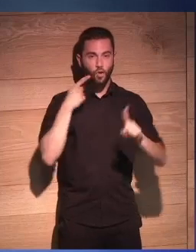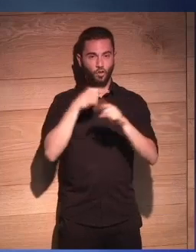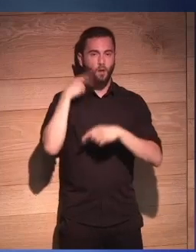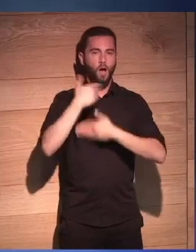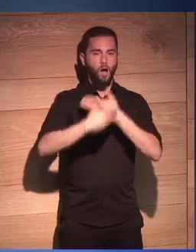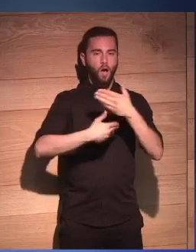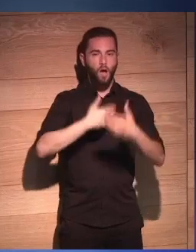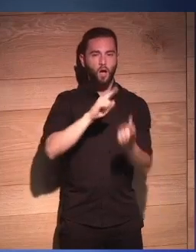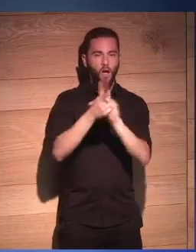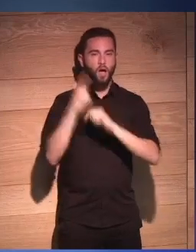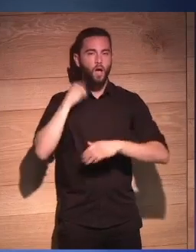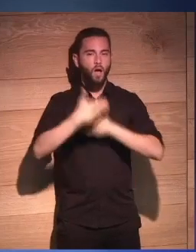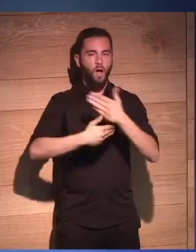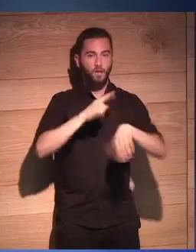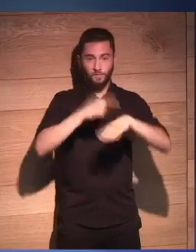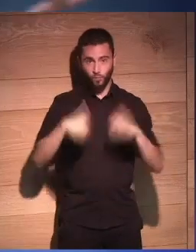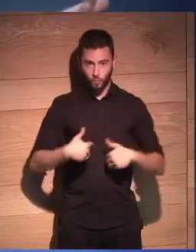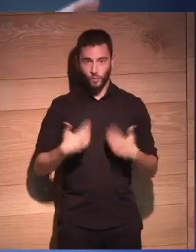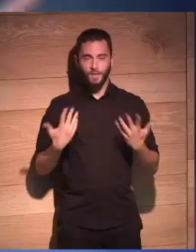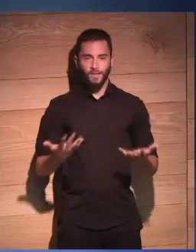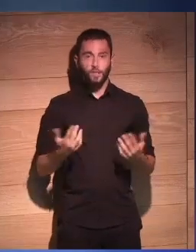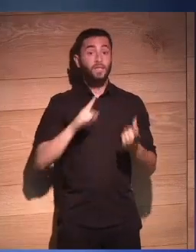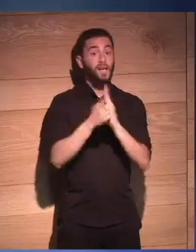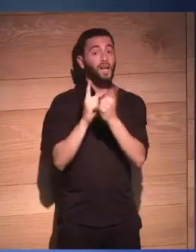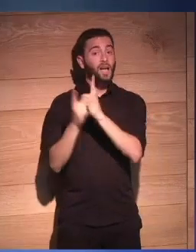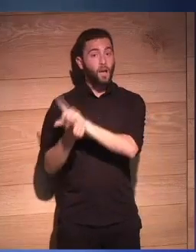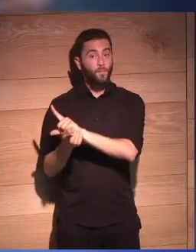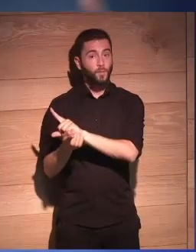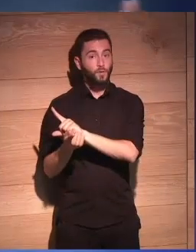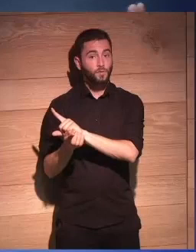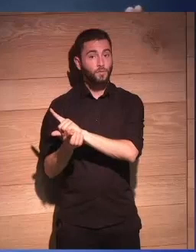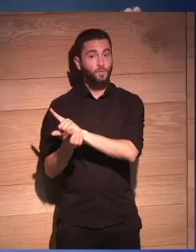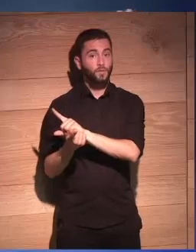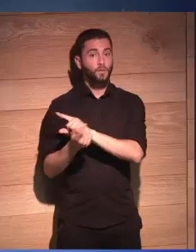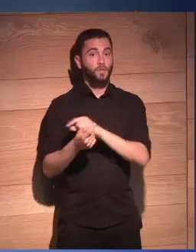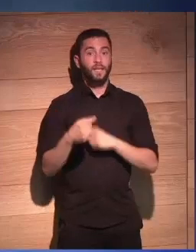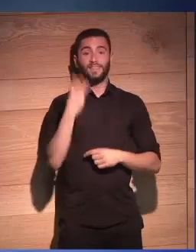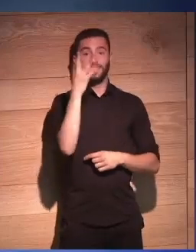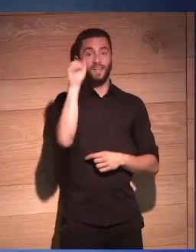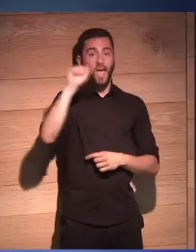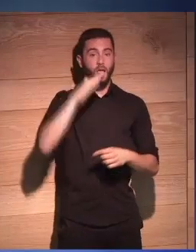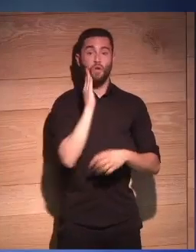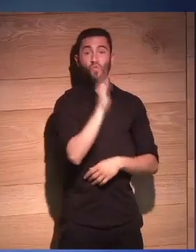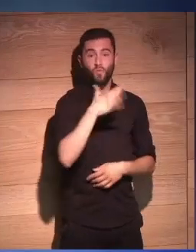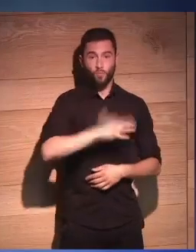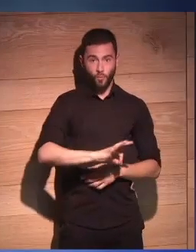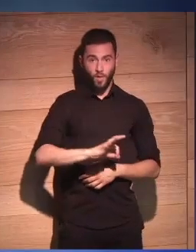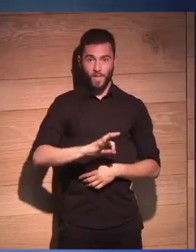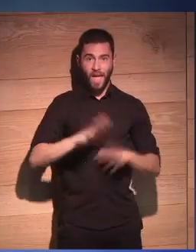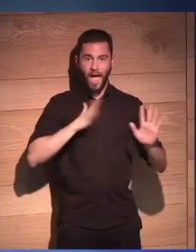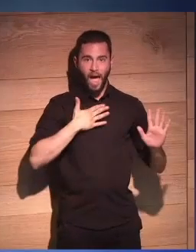acostumbrándote a esos cambios. Estos son cambios que te van a tocar o afectar a lo largo de 3 décadas, y a mí me pasaron